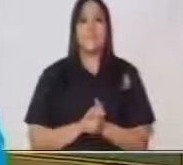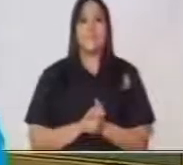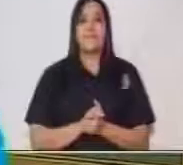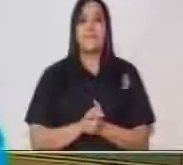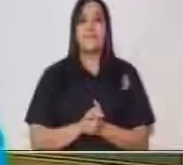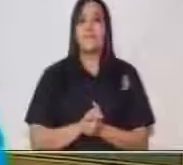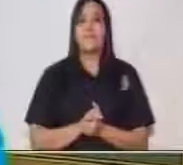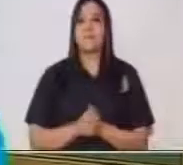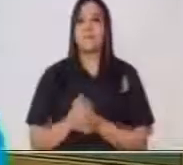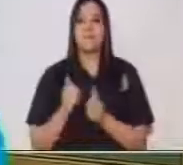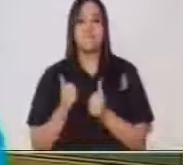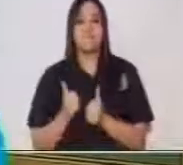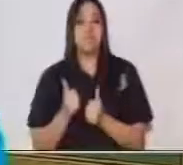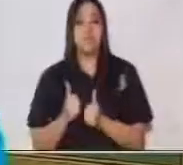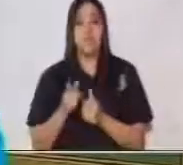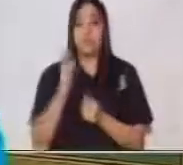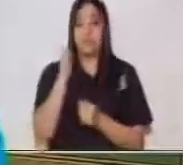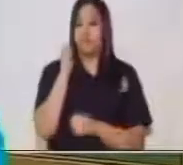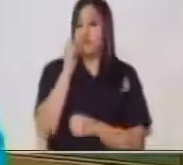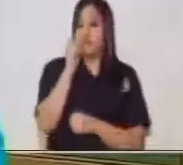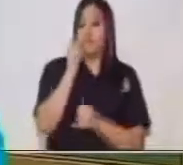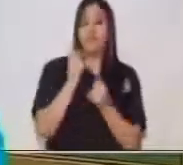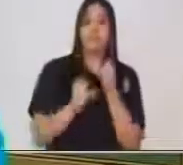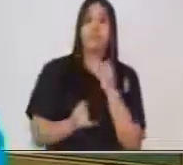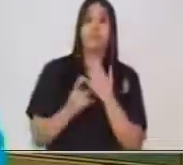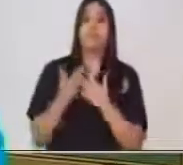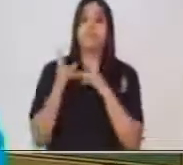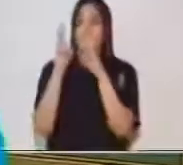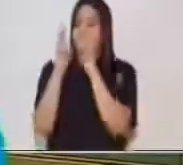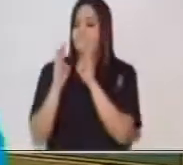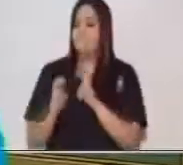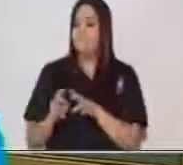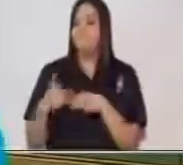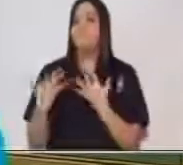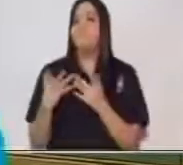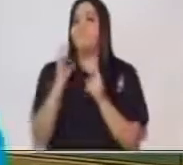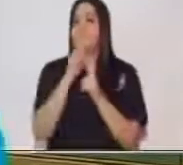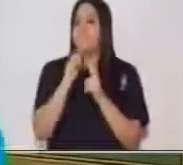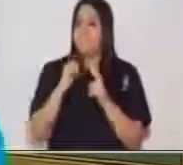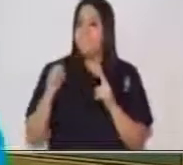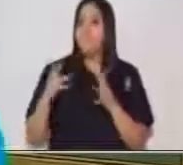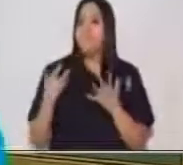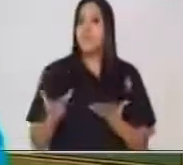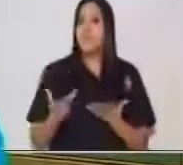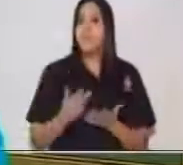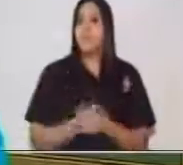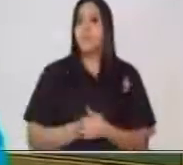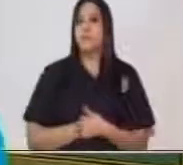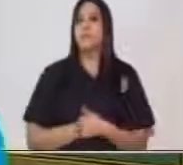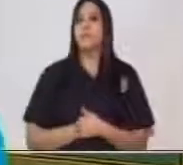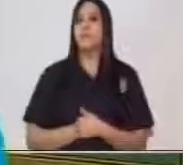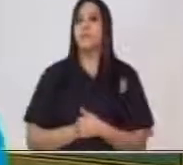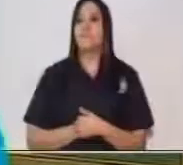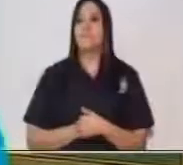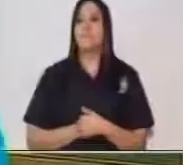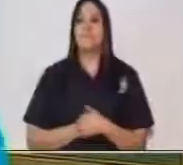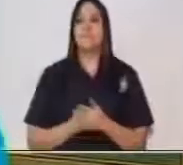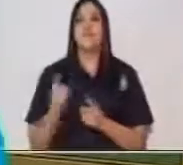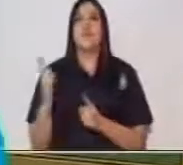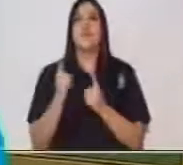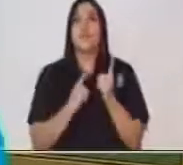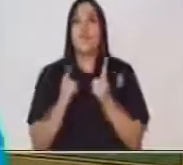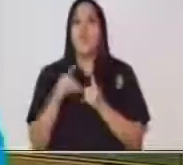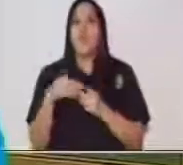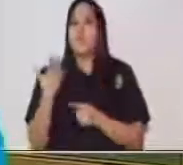Muy bien, terminamos con punto y vamos a analizar entonces nuestra última oración. ¿Cuál sería